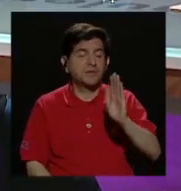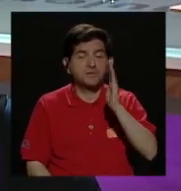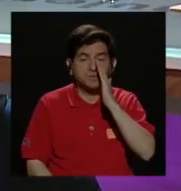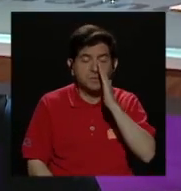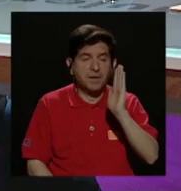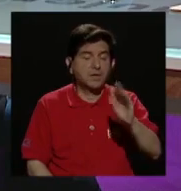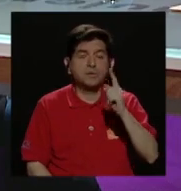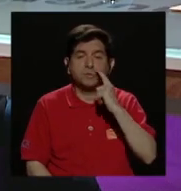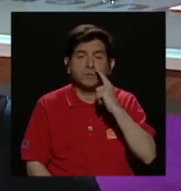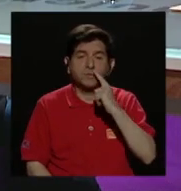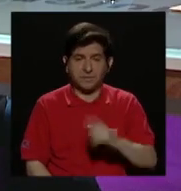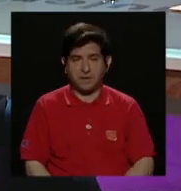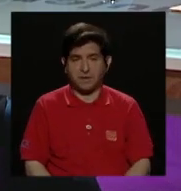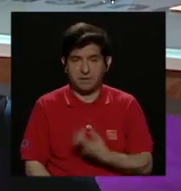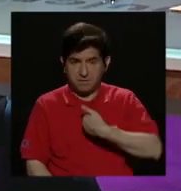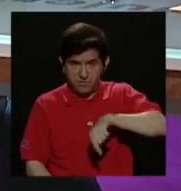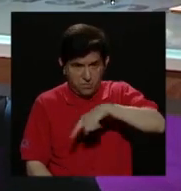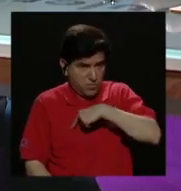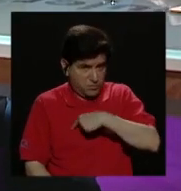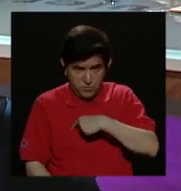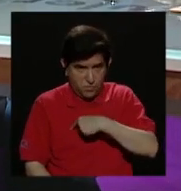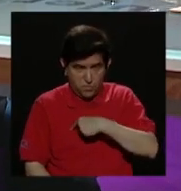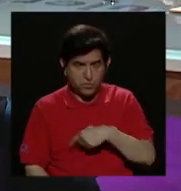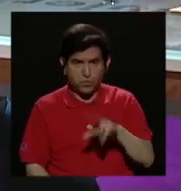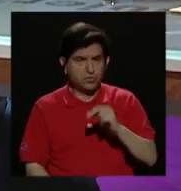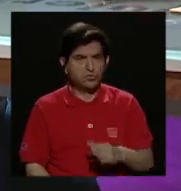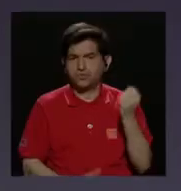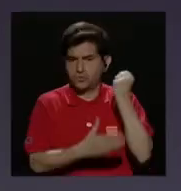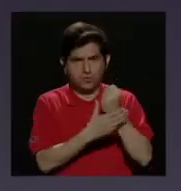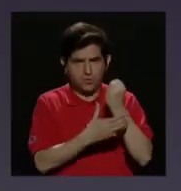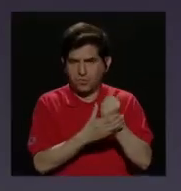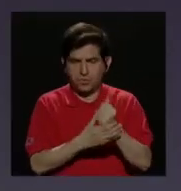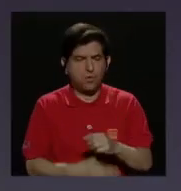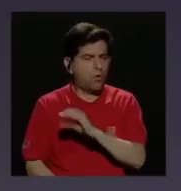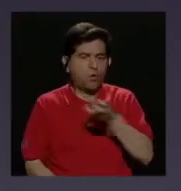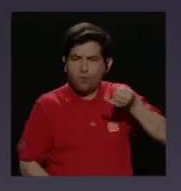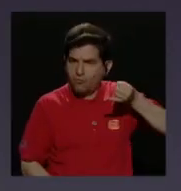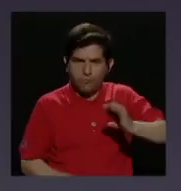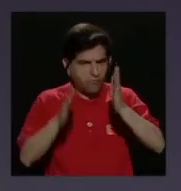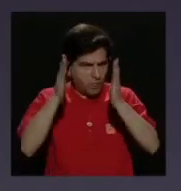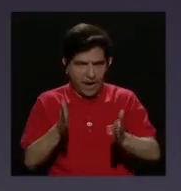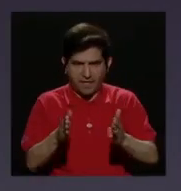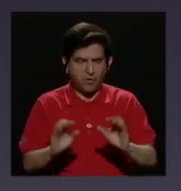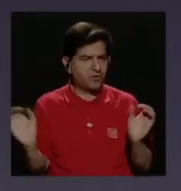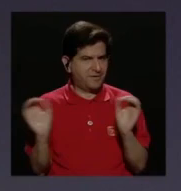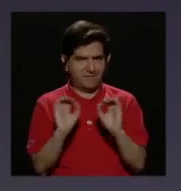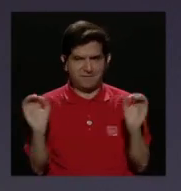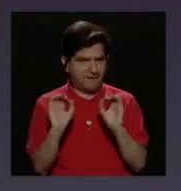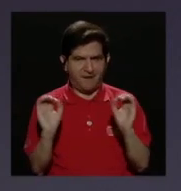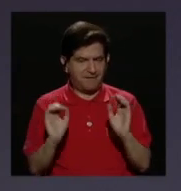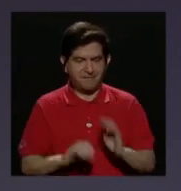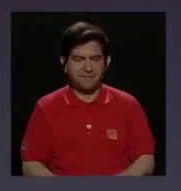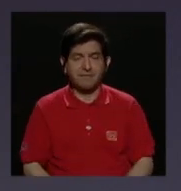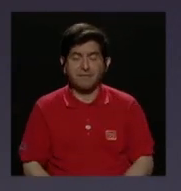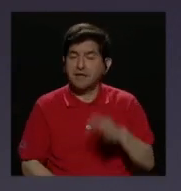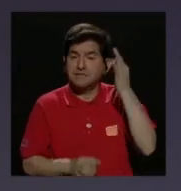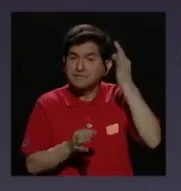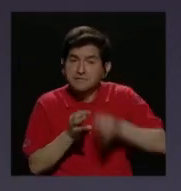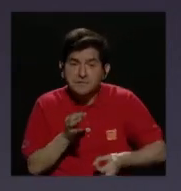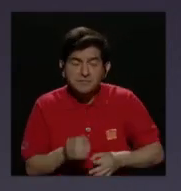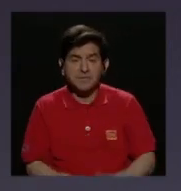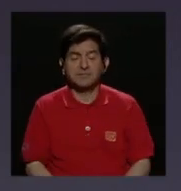papá. Nosotros no somos ni asesinos, ni violadores, ni nada de nada, y simplemente